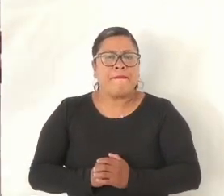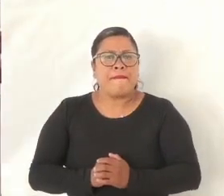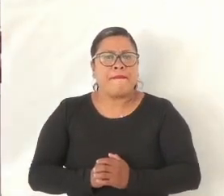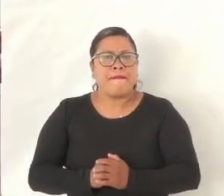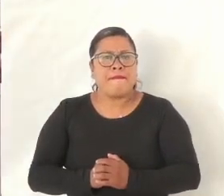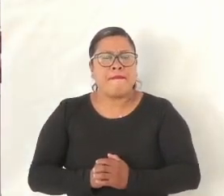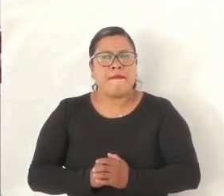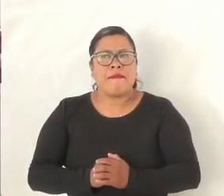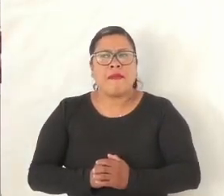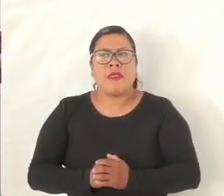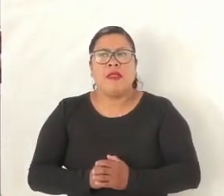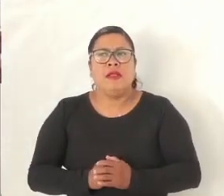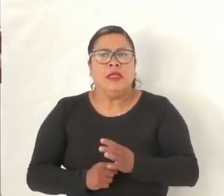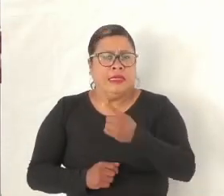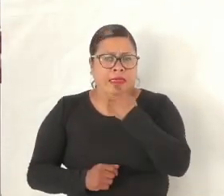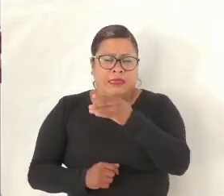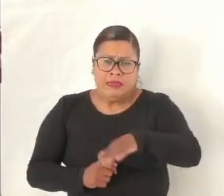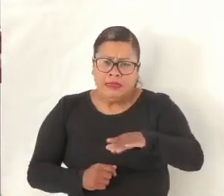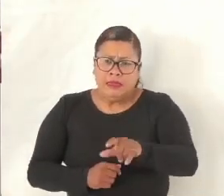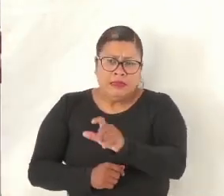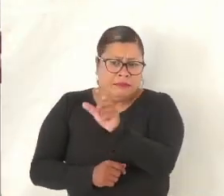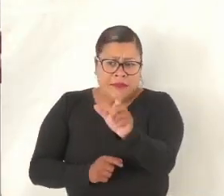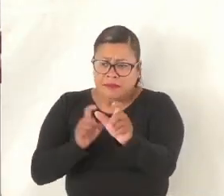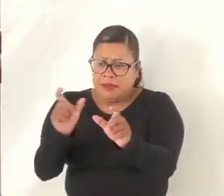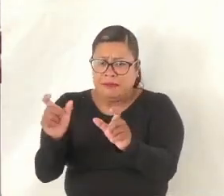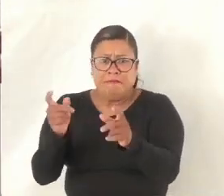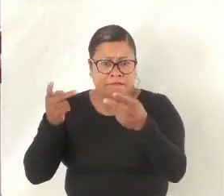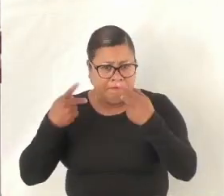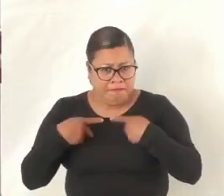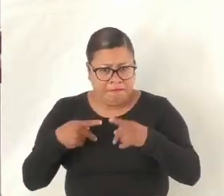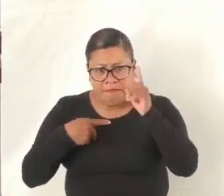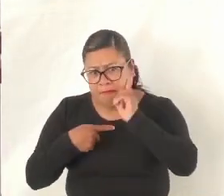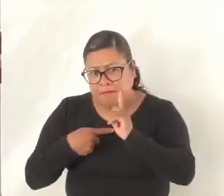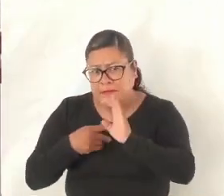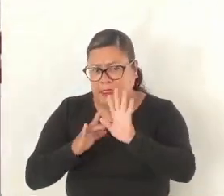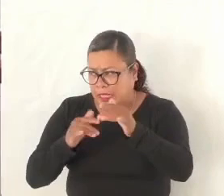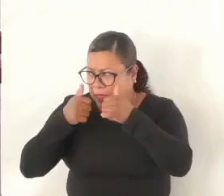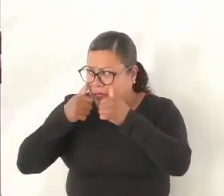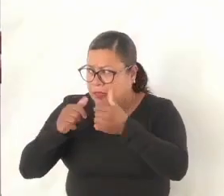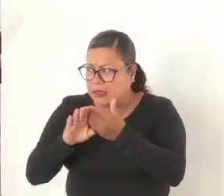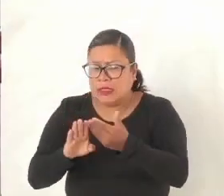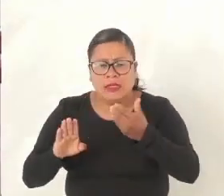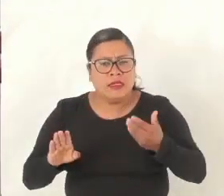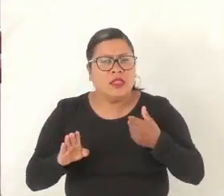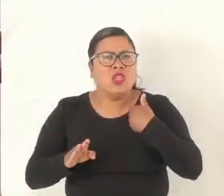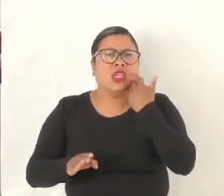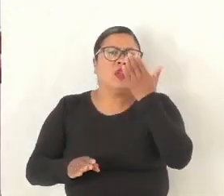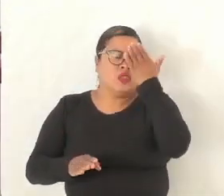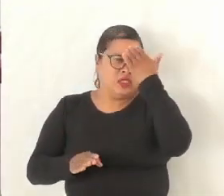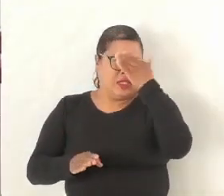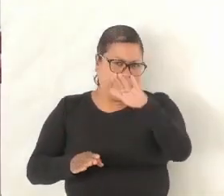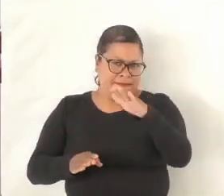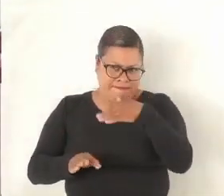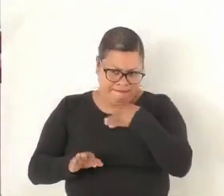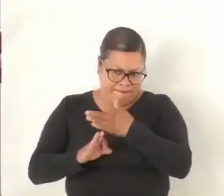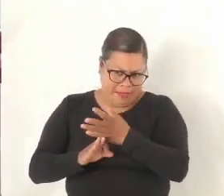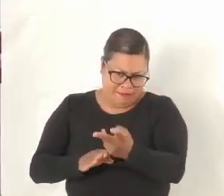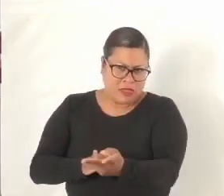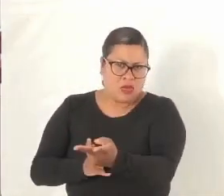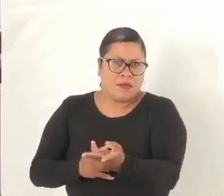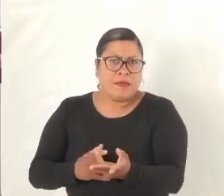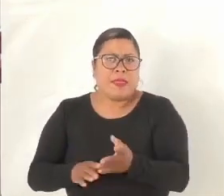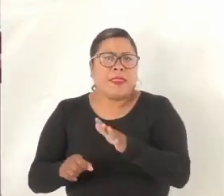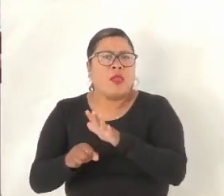comentan una cifra de las víctimas que han sido atendidas me gustaría también saber es una pregunta qué